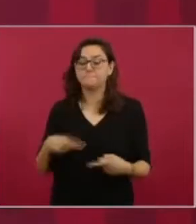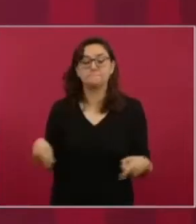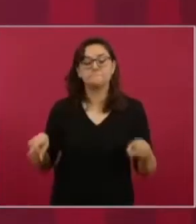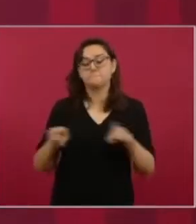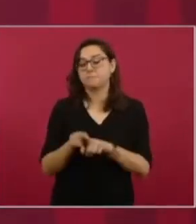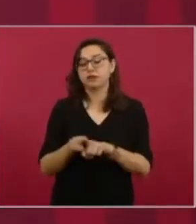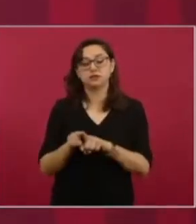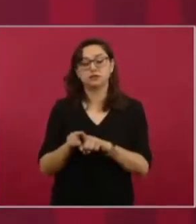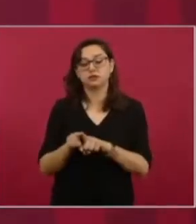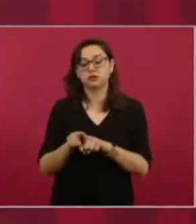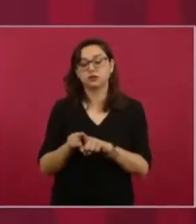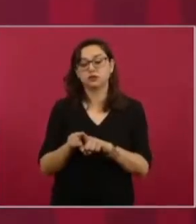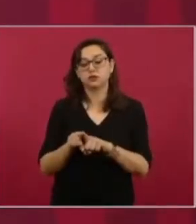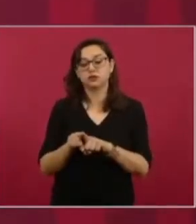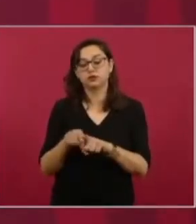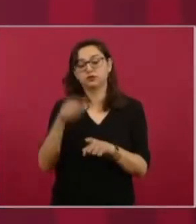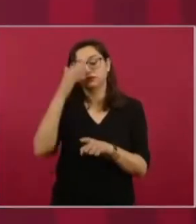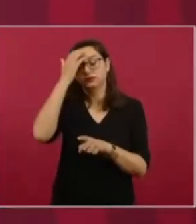las